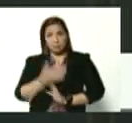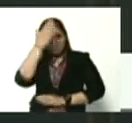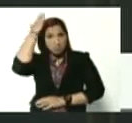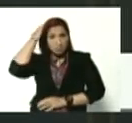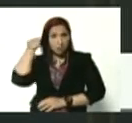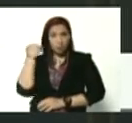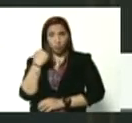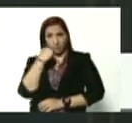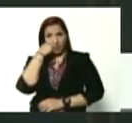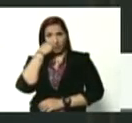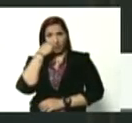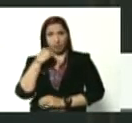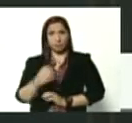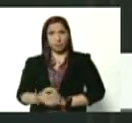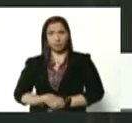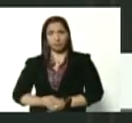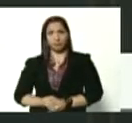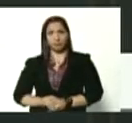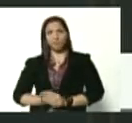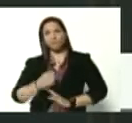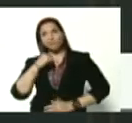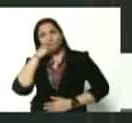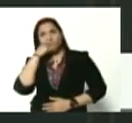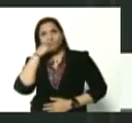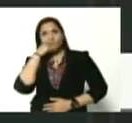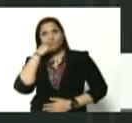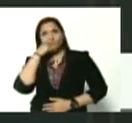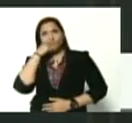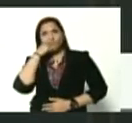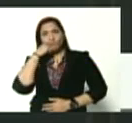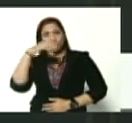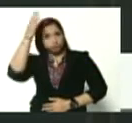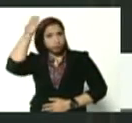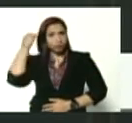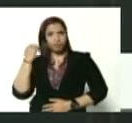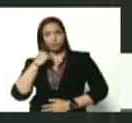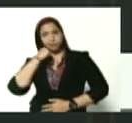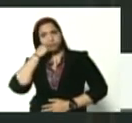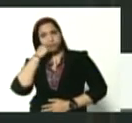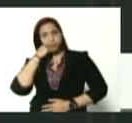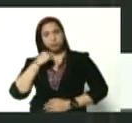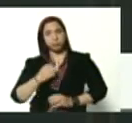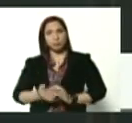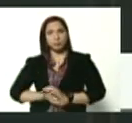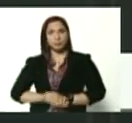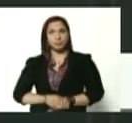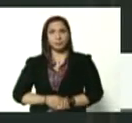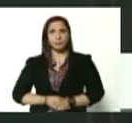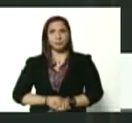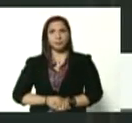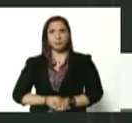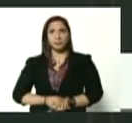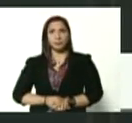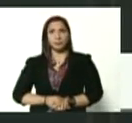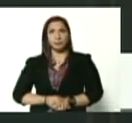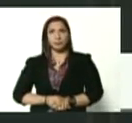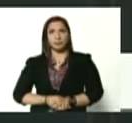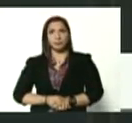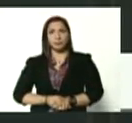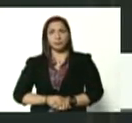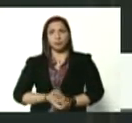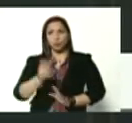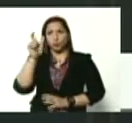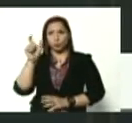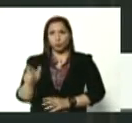de miranda miranda en la carraca miranda en la carraca un señor que se fue de